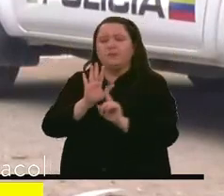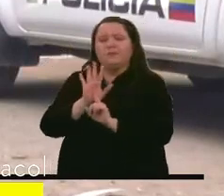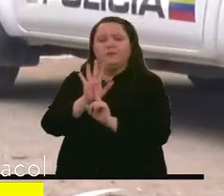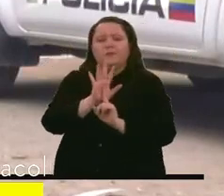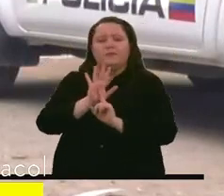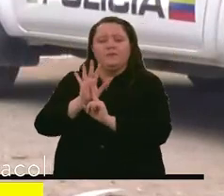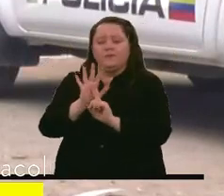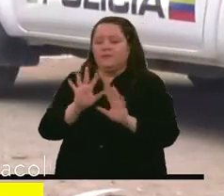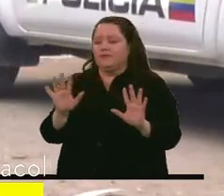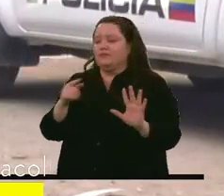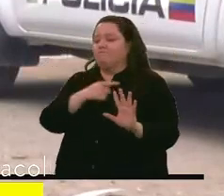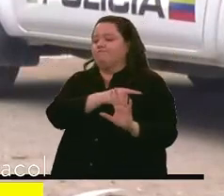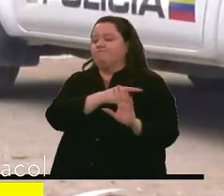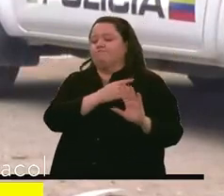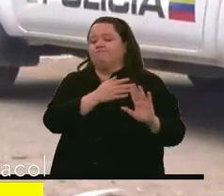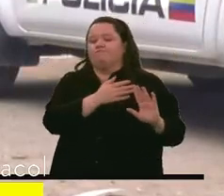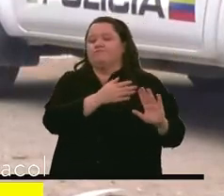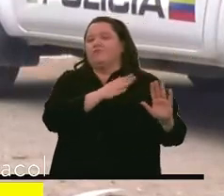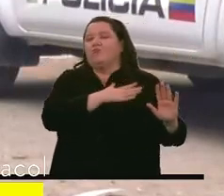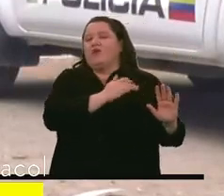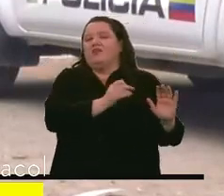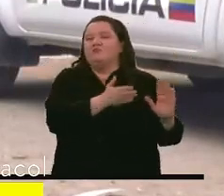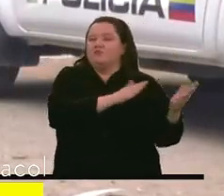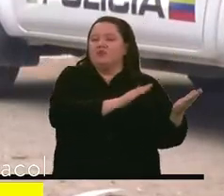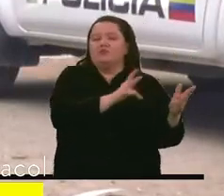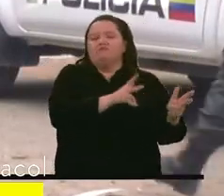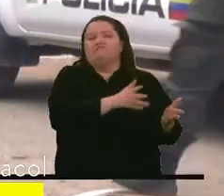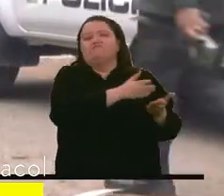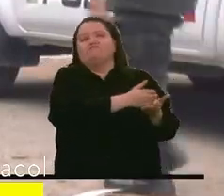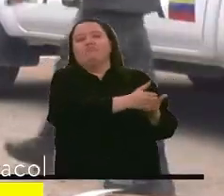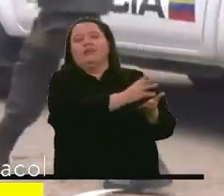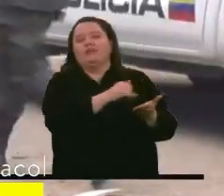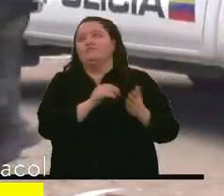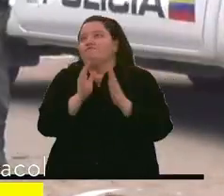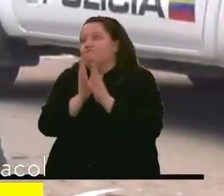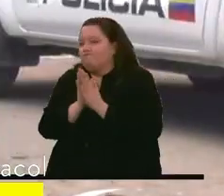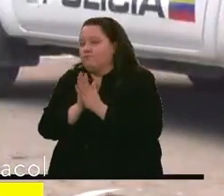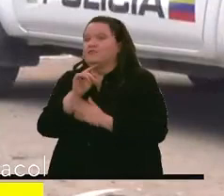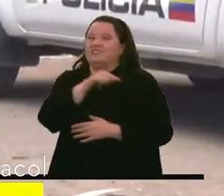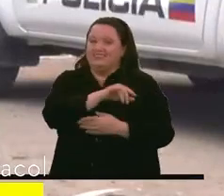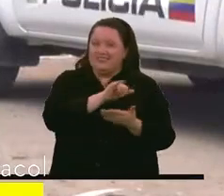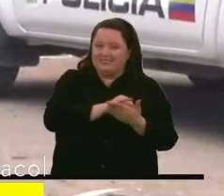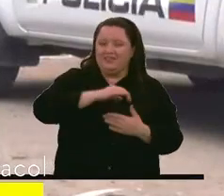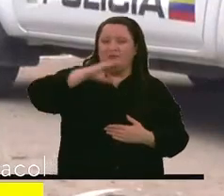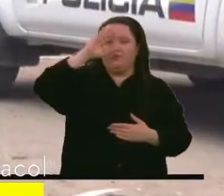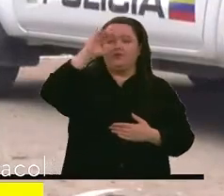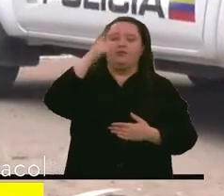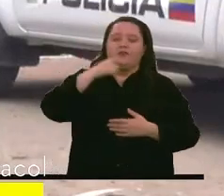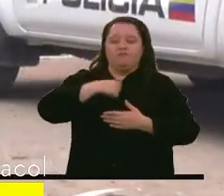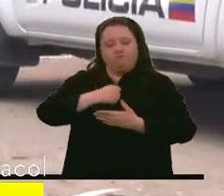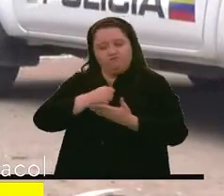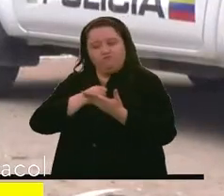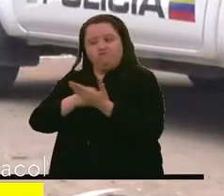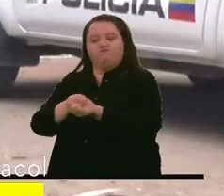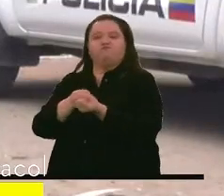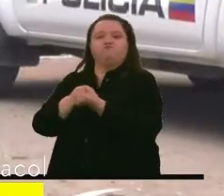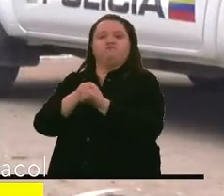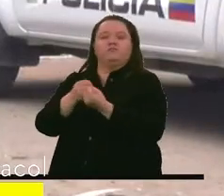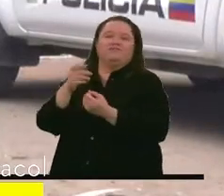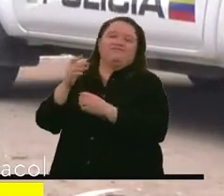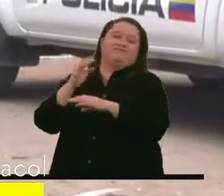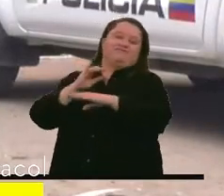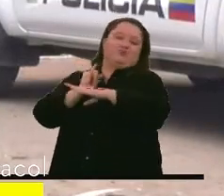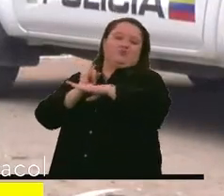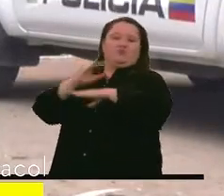pues, por el descanso eterno de quienes perdieron la vida, por estos uniformados de la policía y en solidaridad con la institución policial.